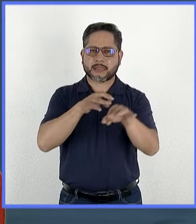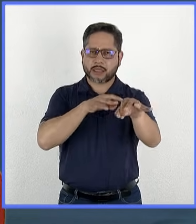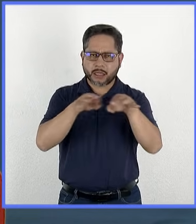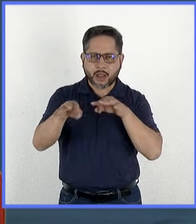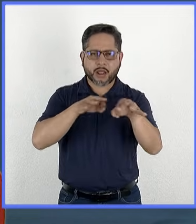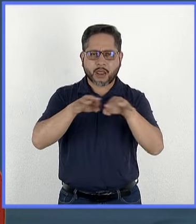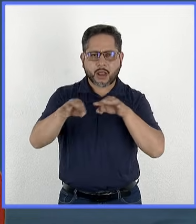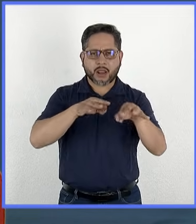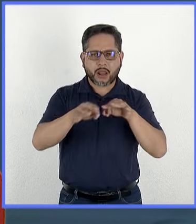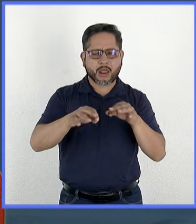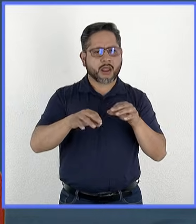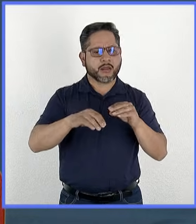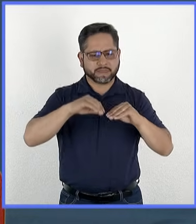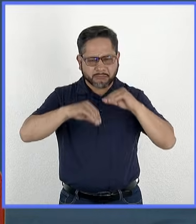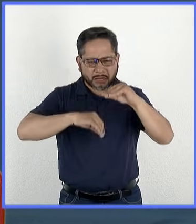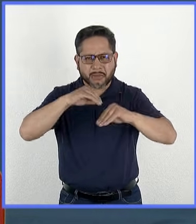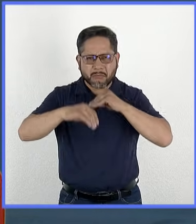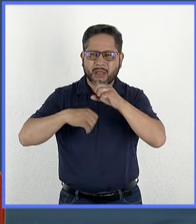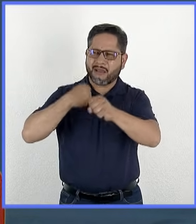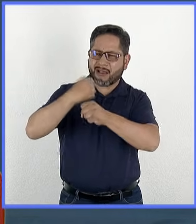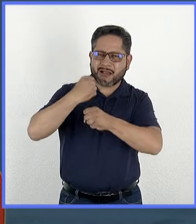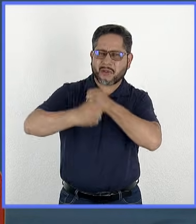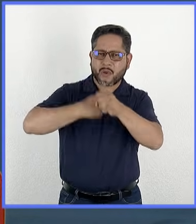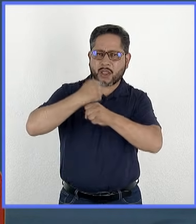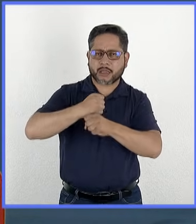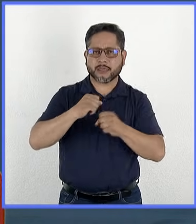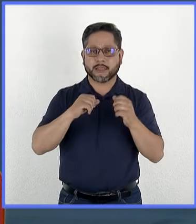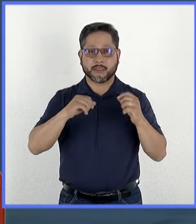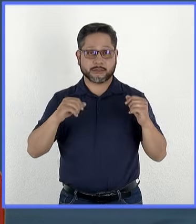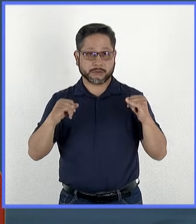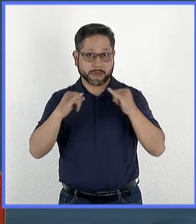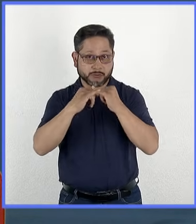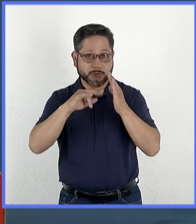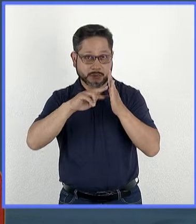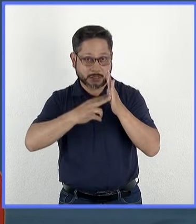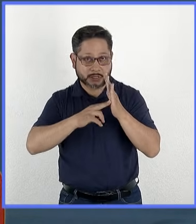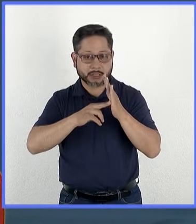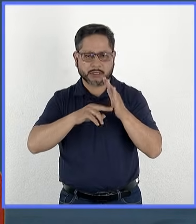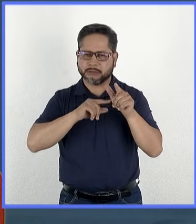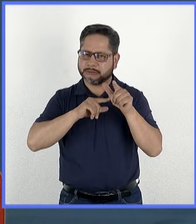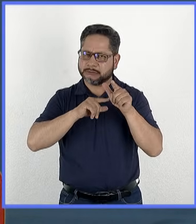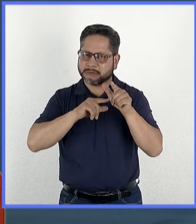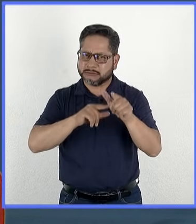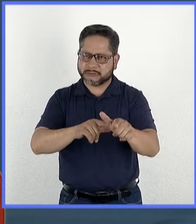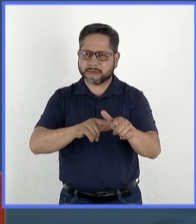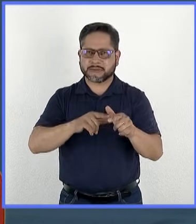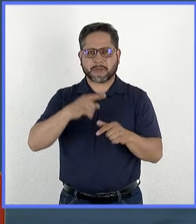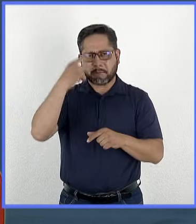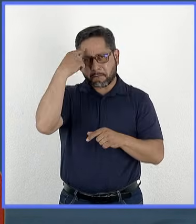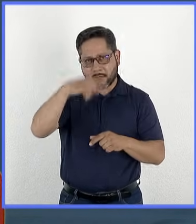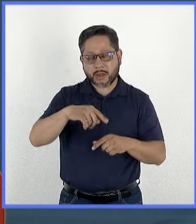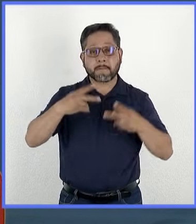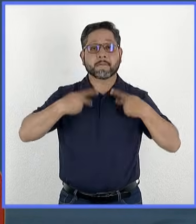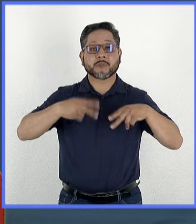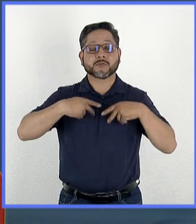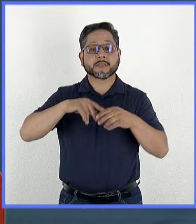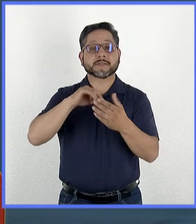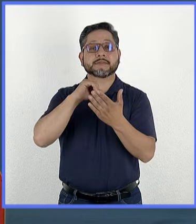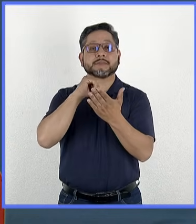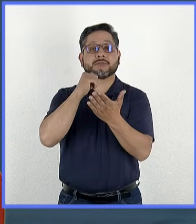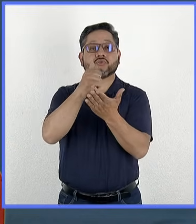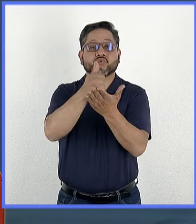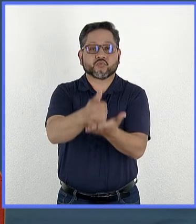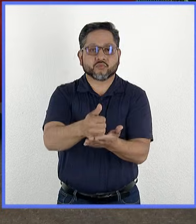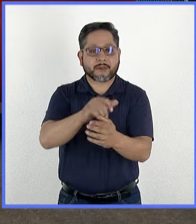labor desarrollada durante tantos años en el Instituto de Ingeniería en bien de la población, ¿Qué es lo en que la hace